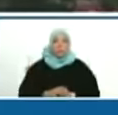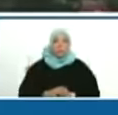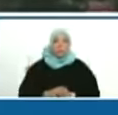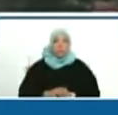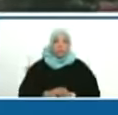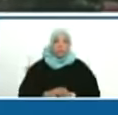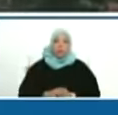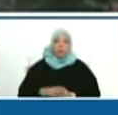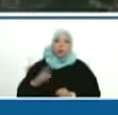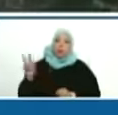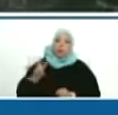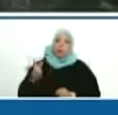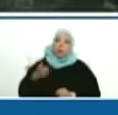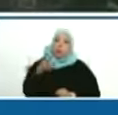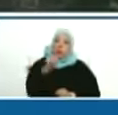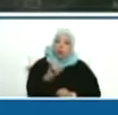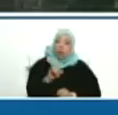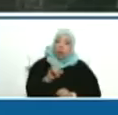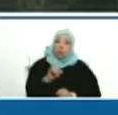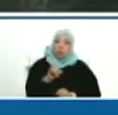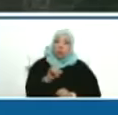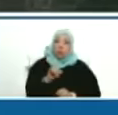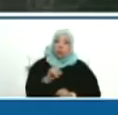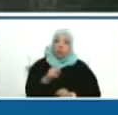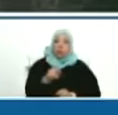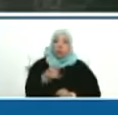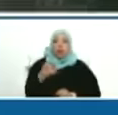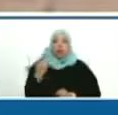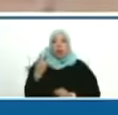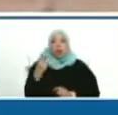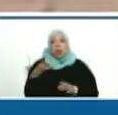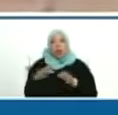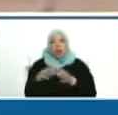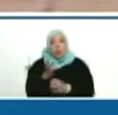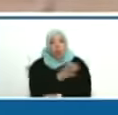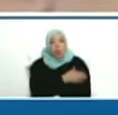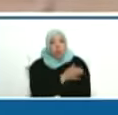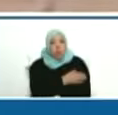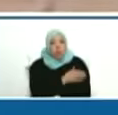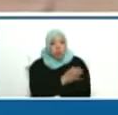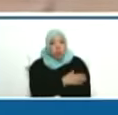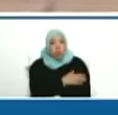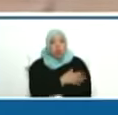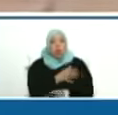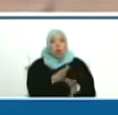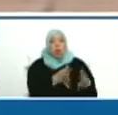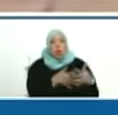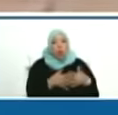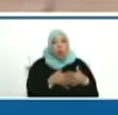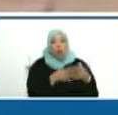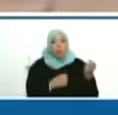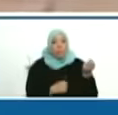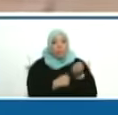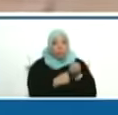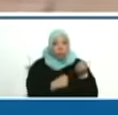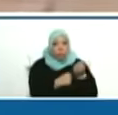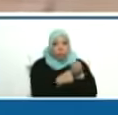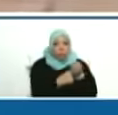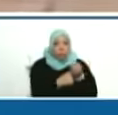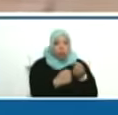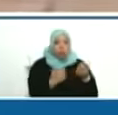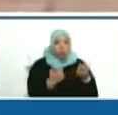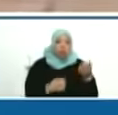En Venezuela le decimos a la ultraderecha, a los pitiyanquis, a los